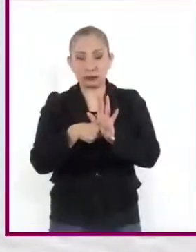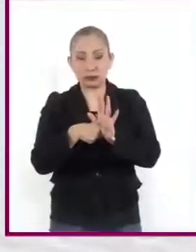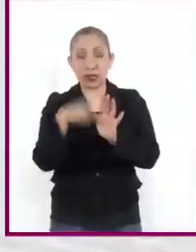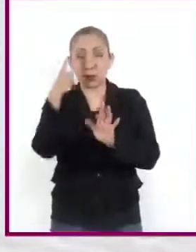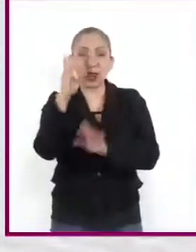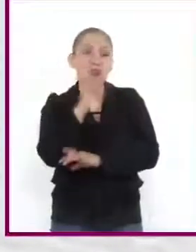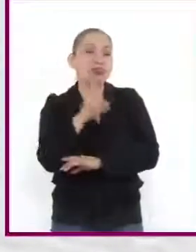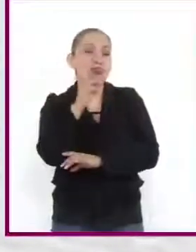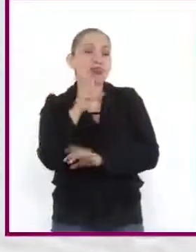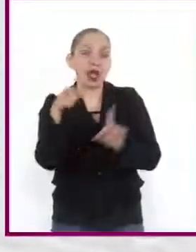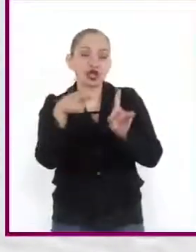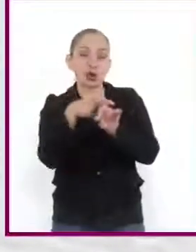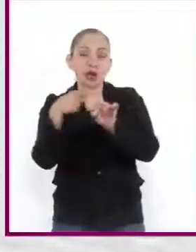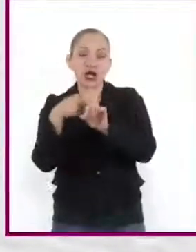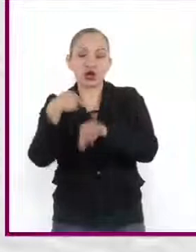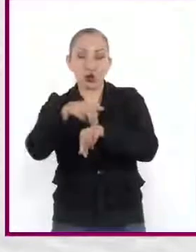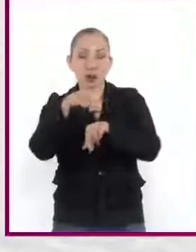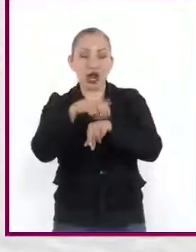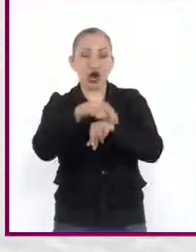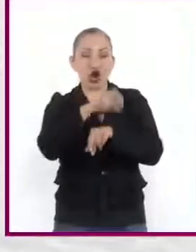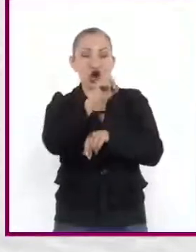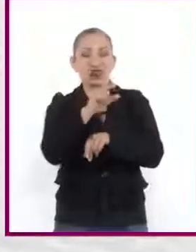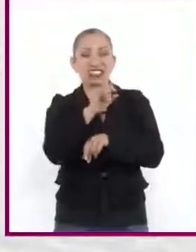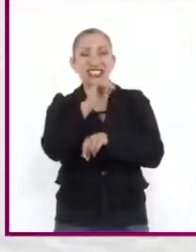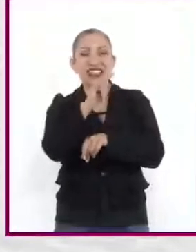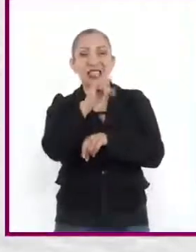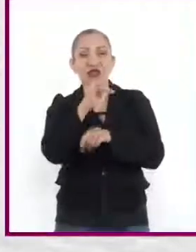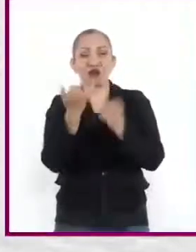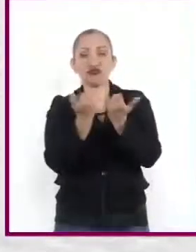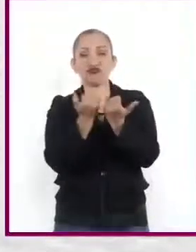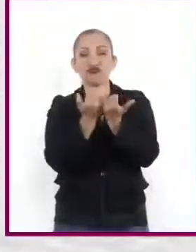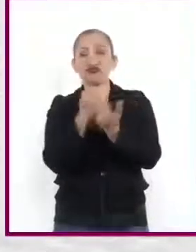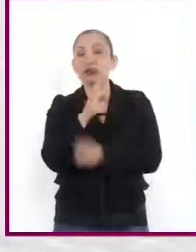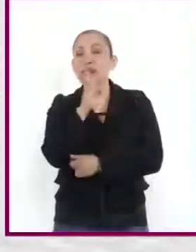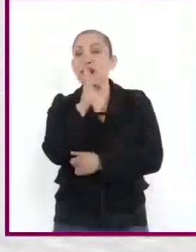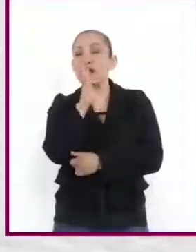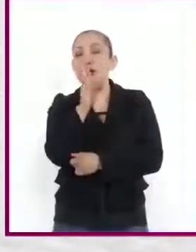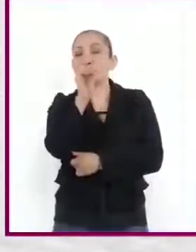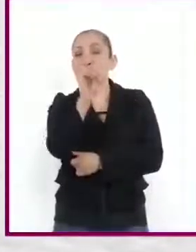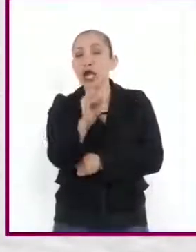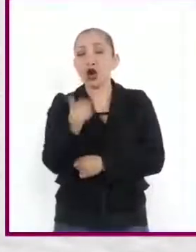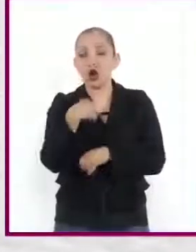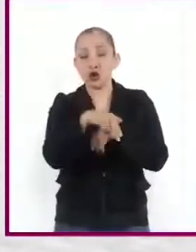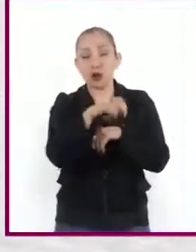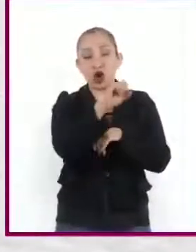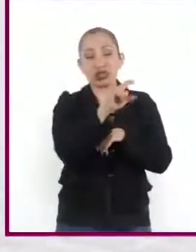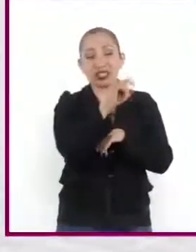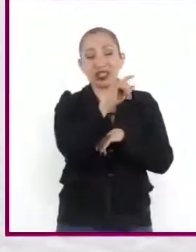Para verificar que la suma de sus números de oxidación sea igual a 0, utilizamos el número